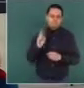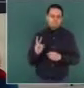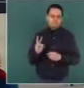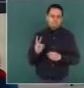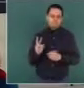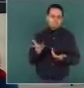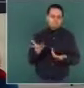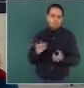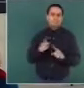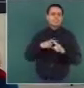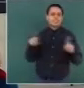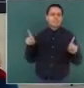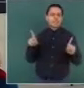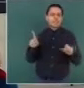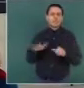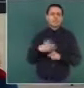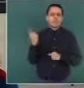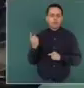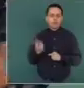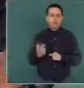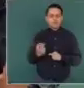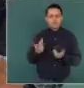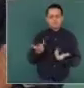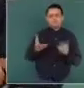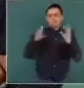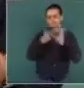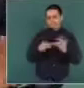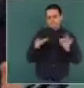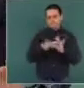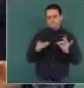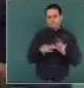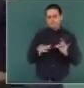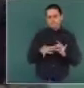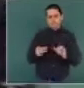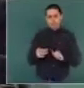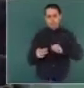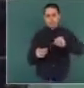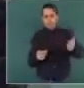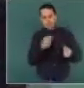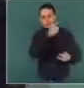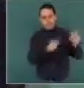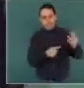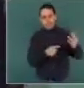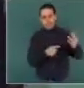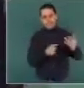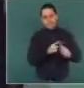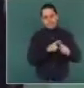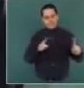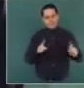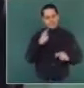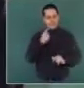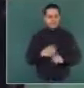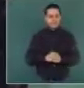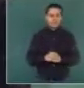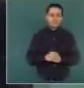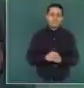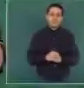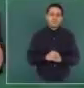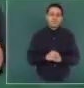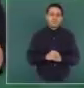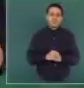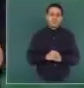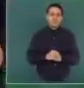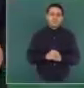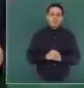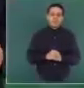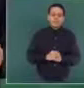diferencias con relación a los otros asuntos. No sólo